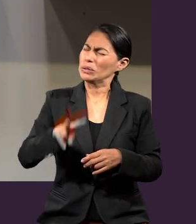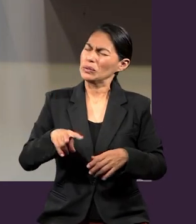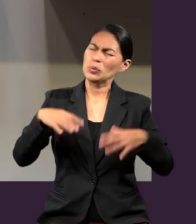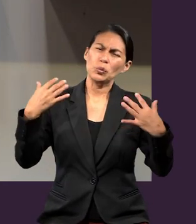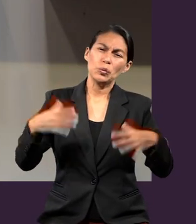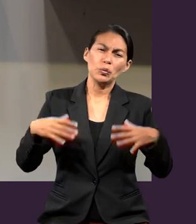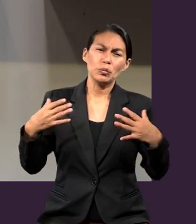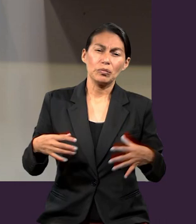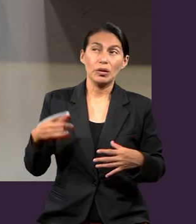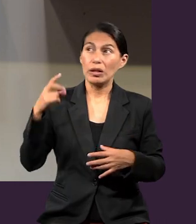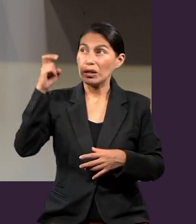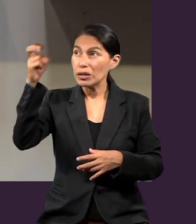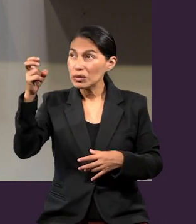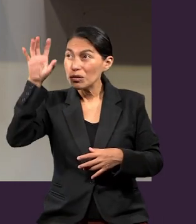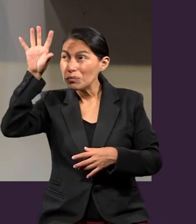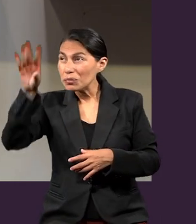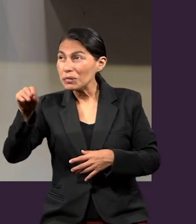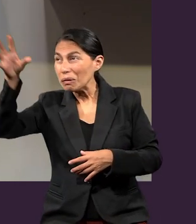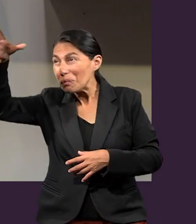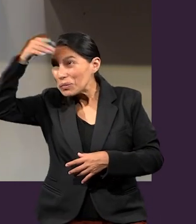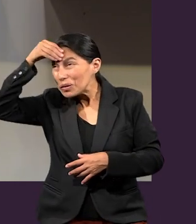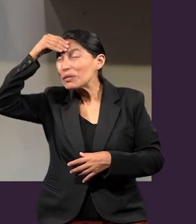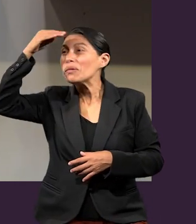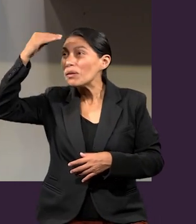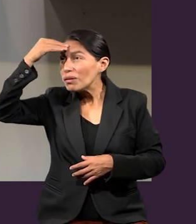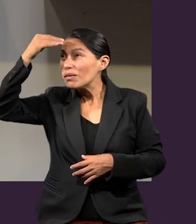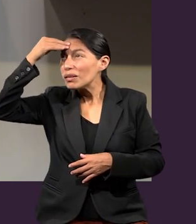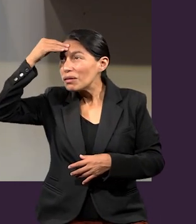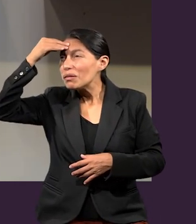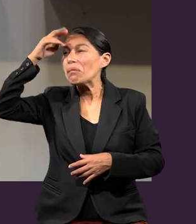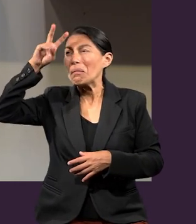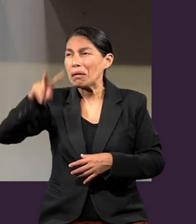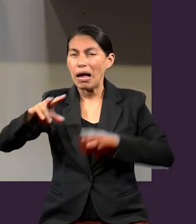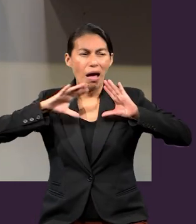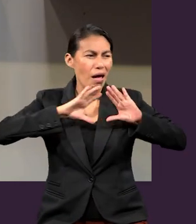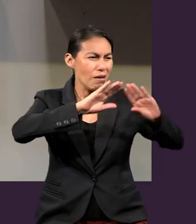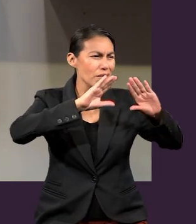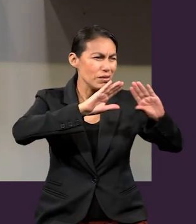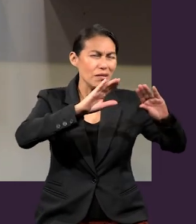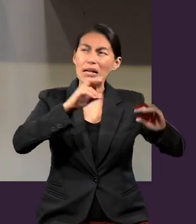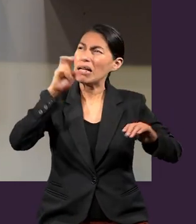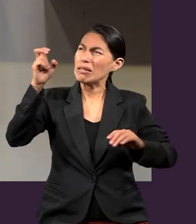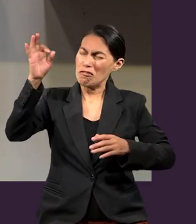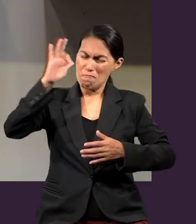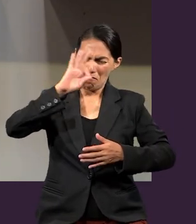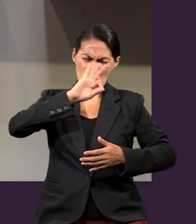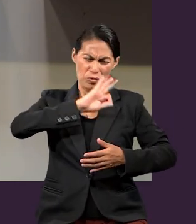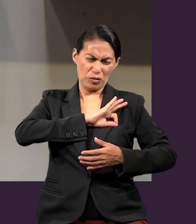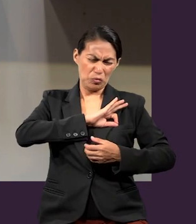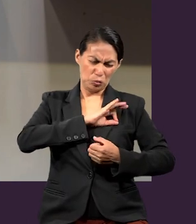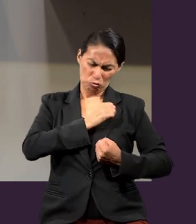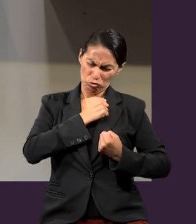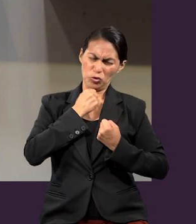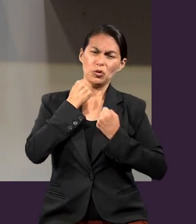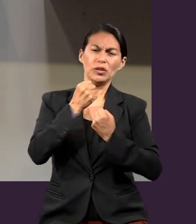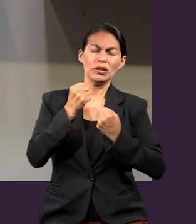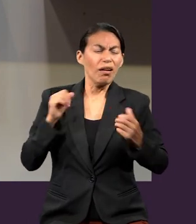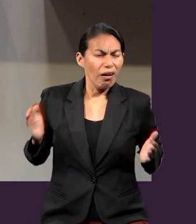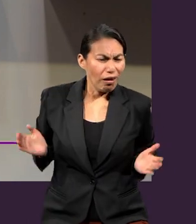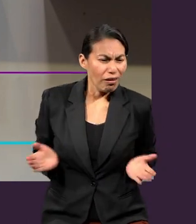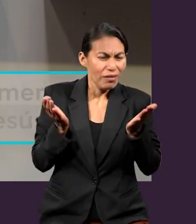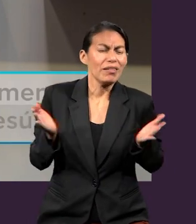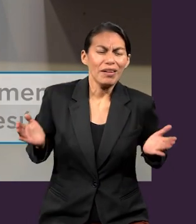compartir las grandes verdades. Para compartir lo que ahora ya conocemos y que es parte de nuestra fe.